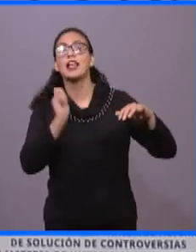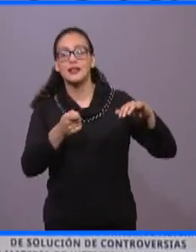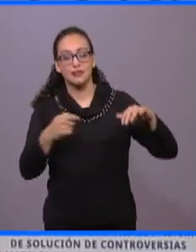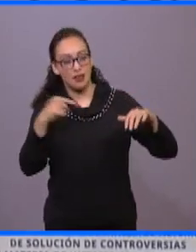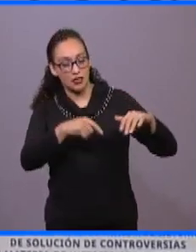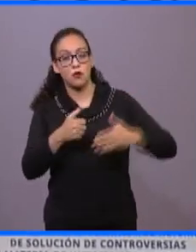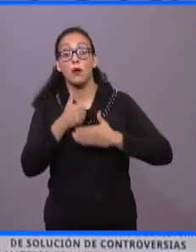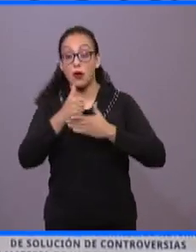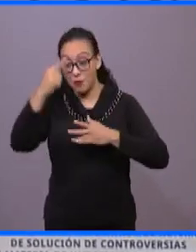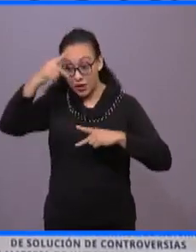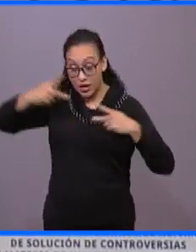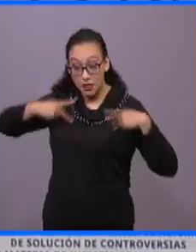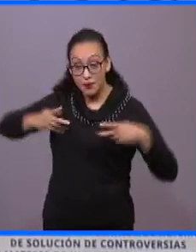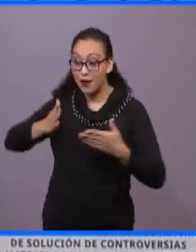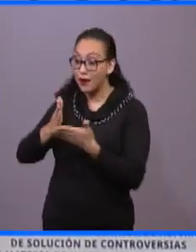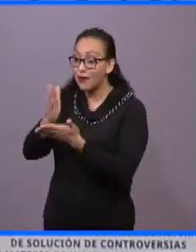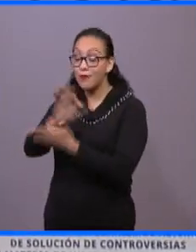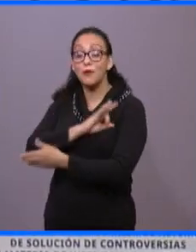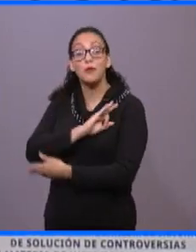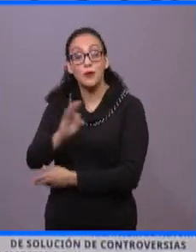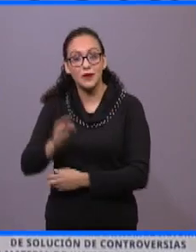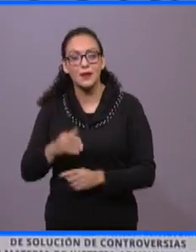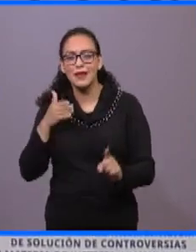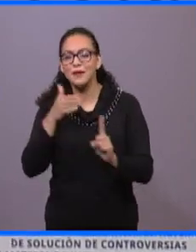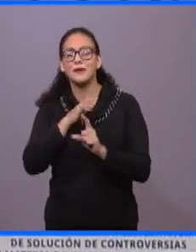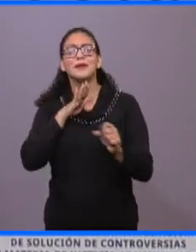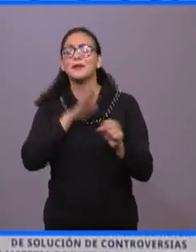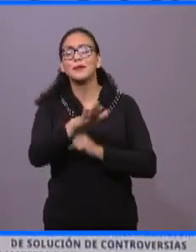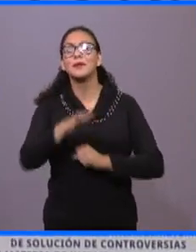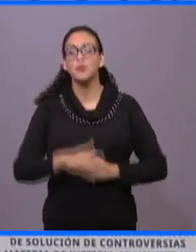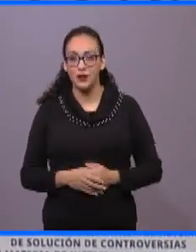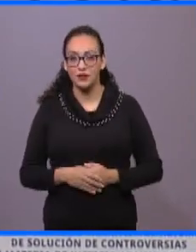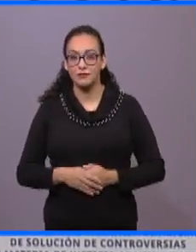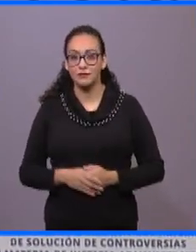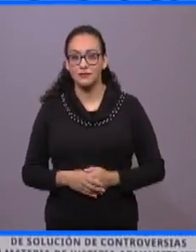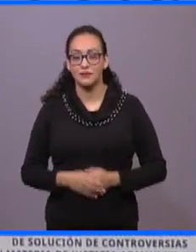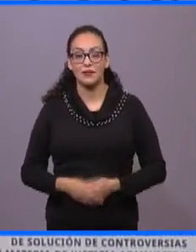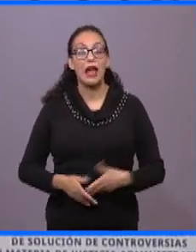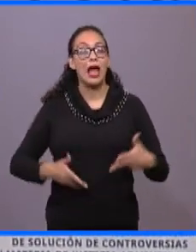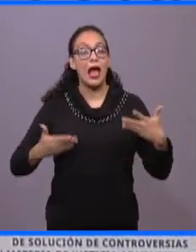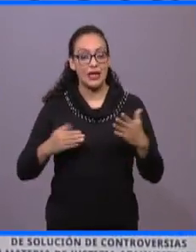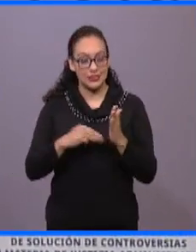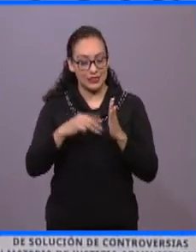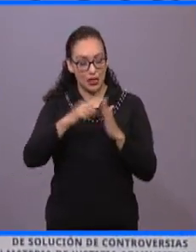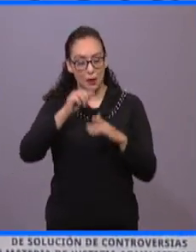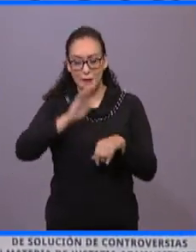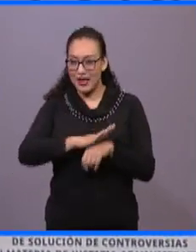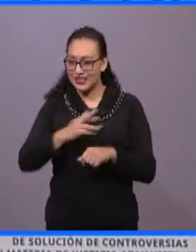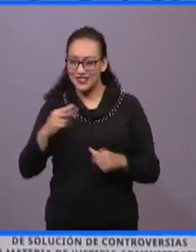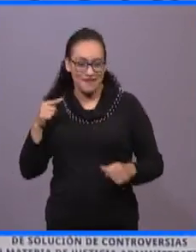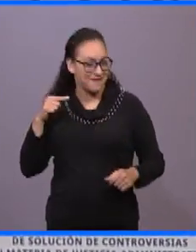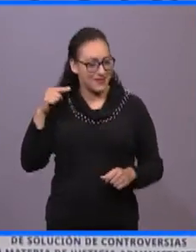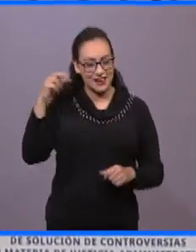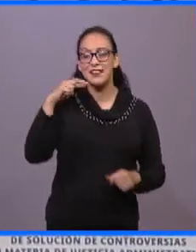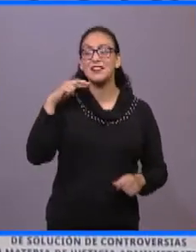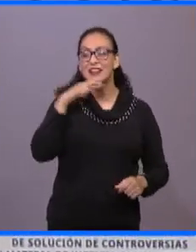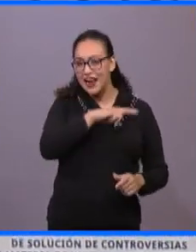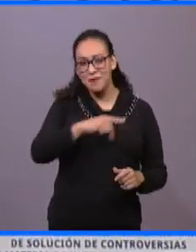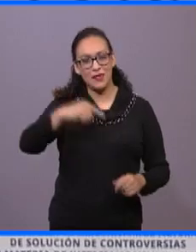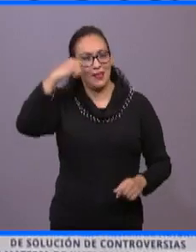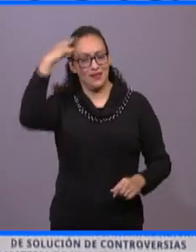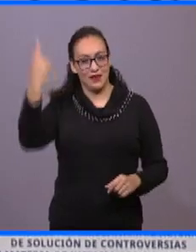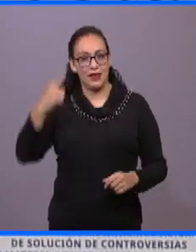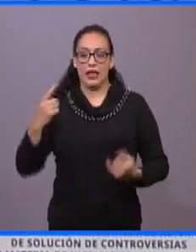administrativa también en nuestro país. Y su finalidad es clara: ofrecer métodos más ágiles, accesibles,